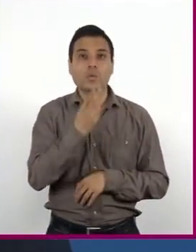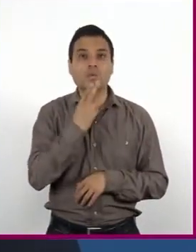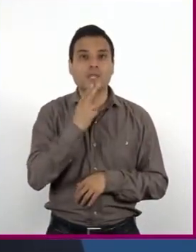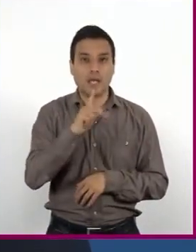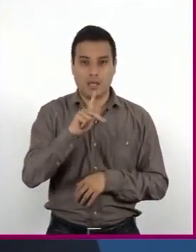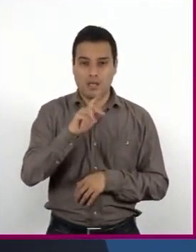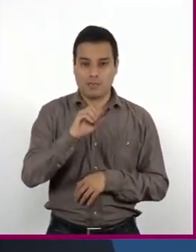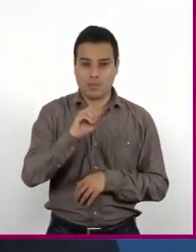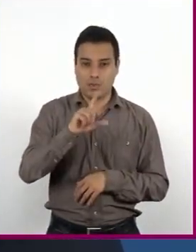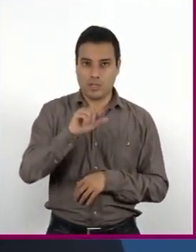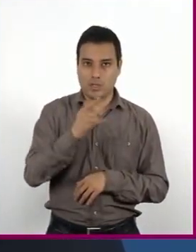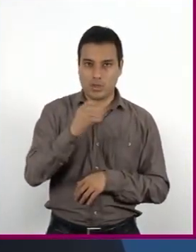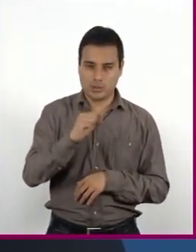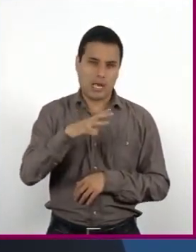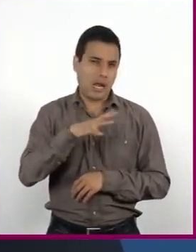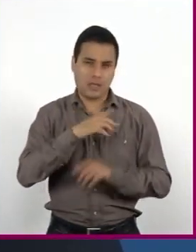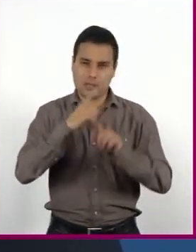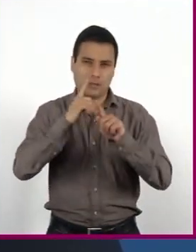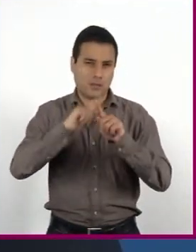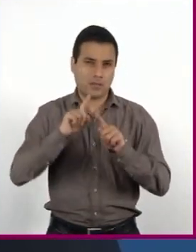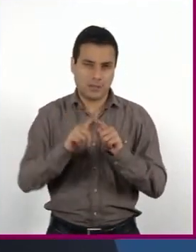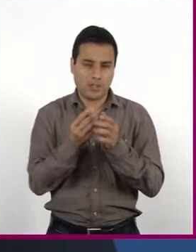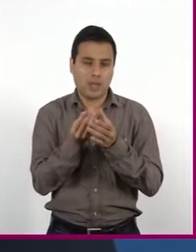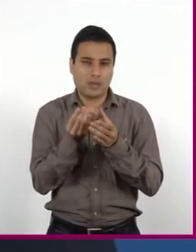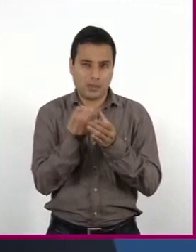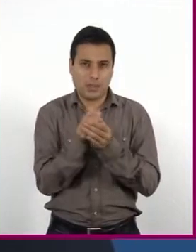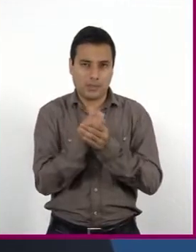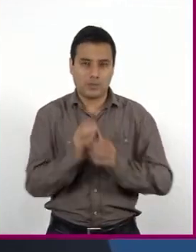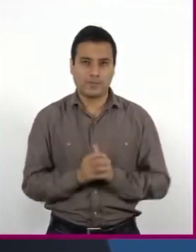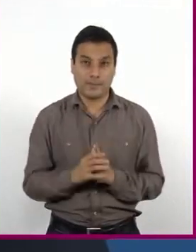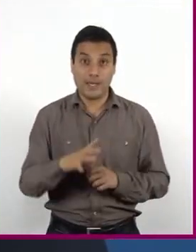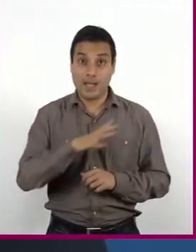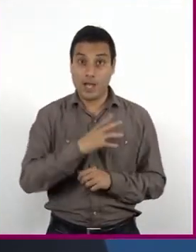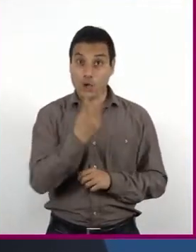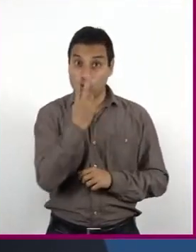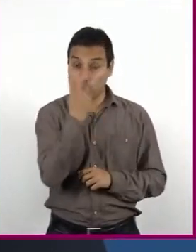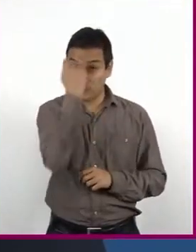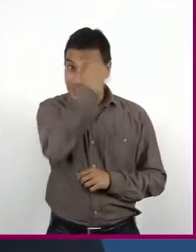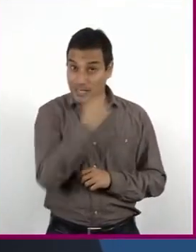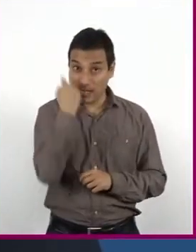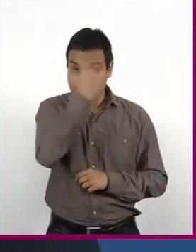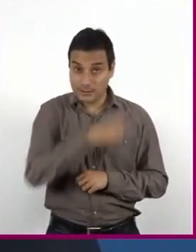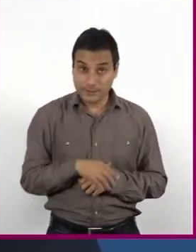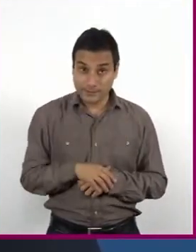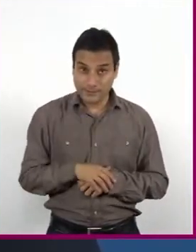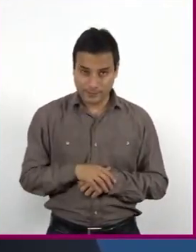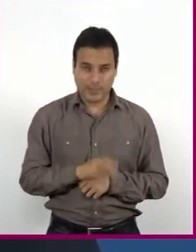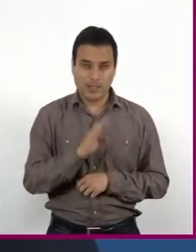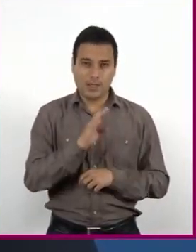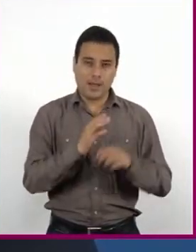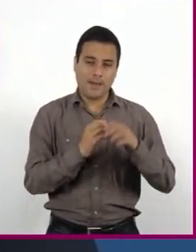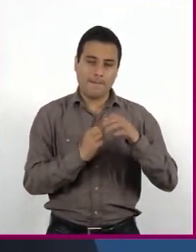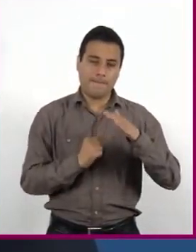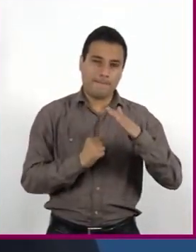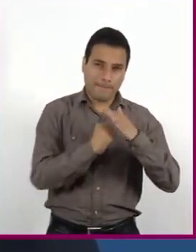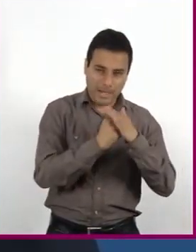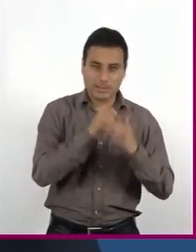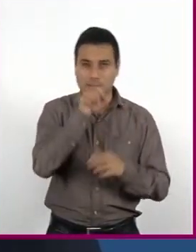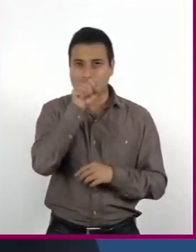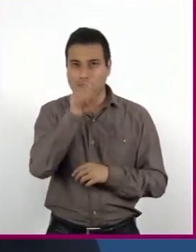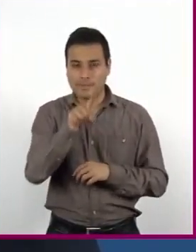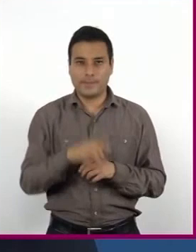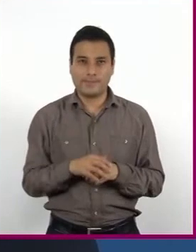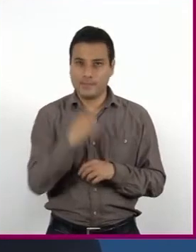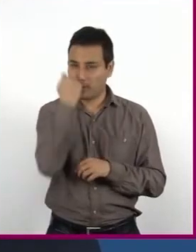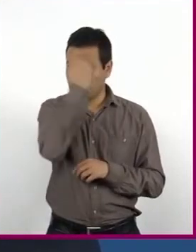Existen diferentes tipos de poliedros, a los que tienen 2 caras iguales, conocidas como bases, y caras laterales